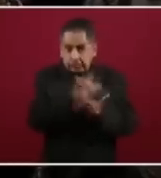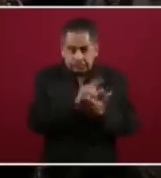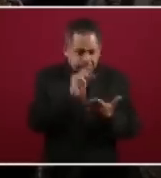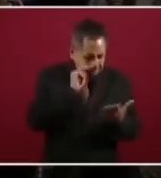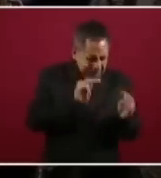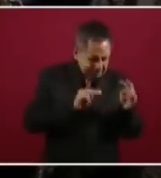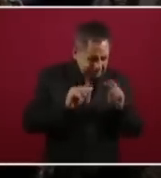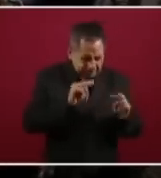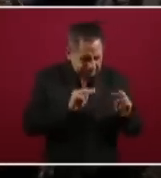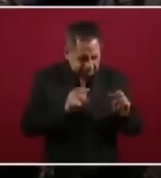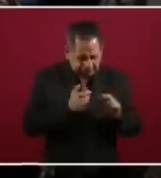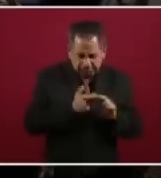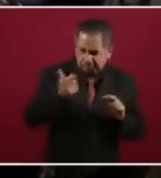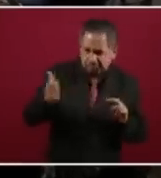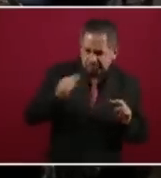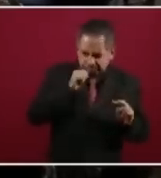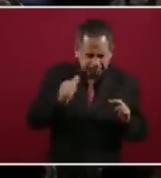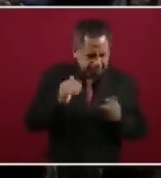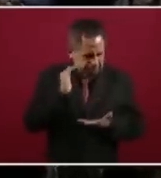quitarle